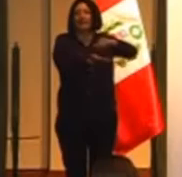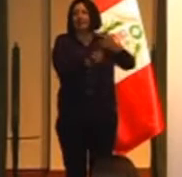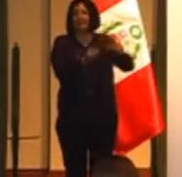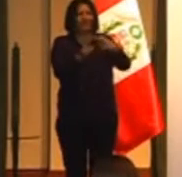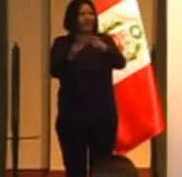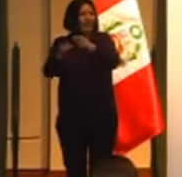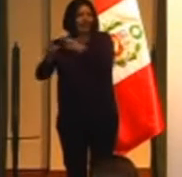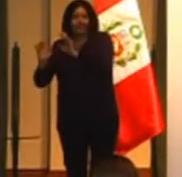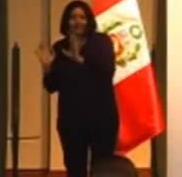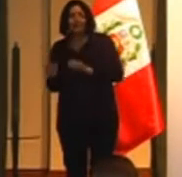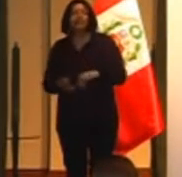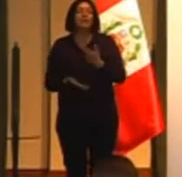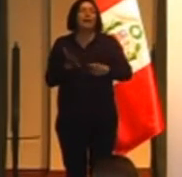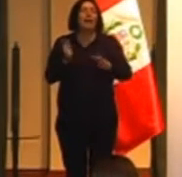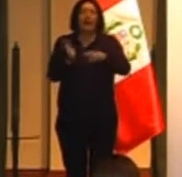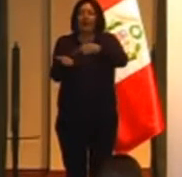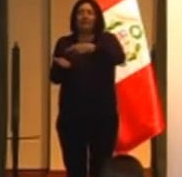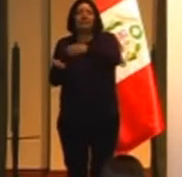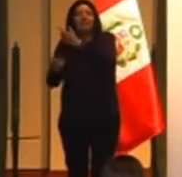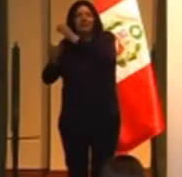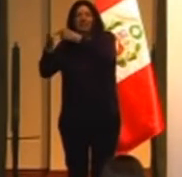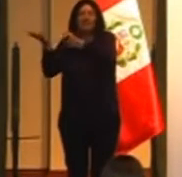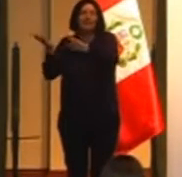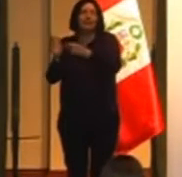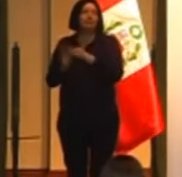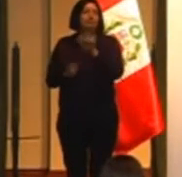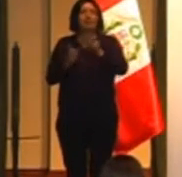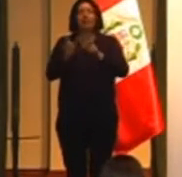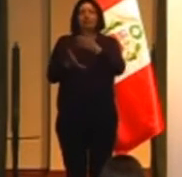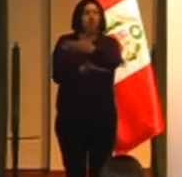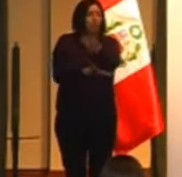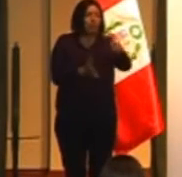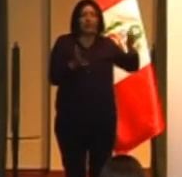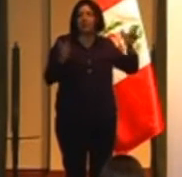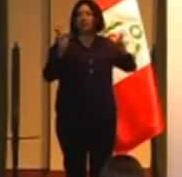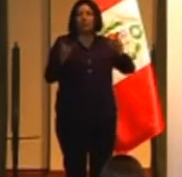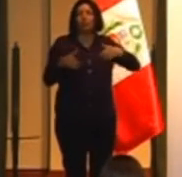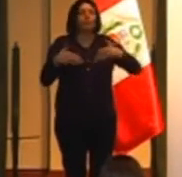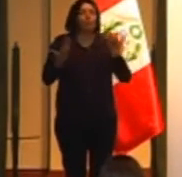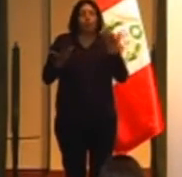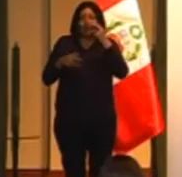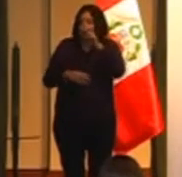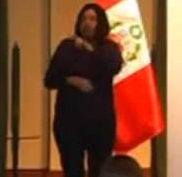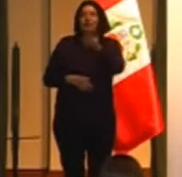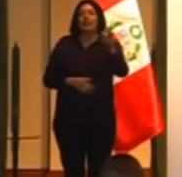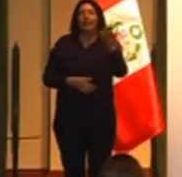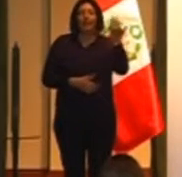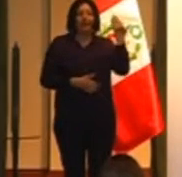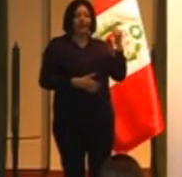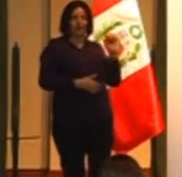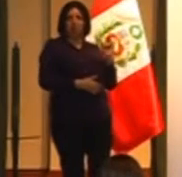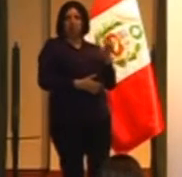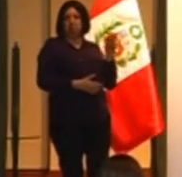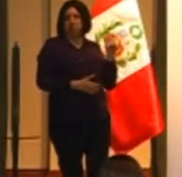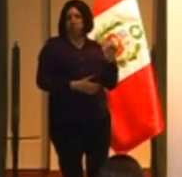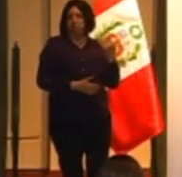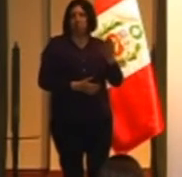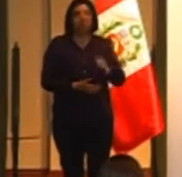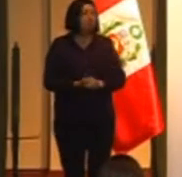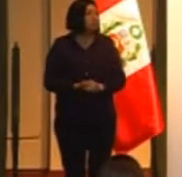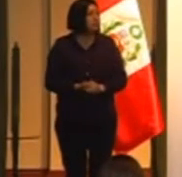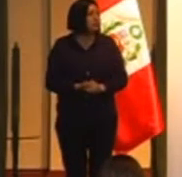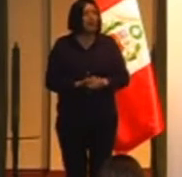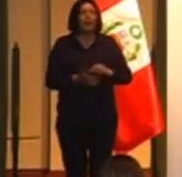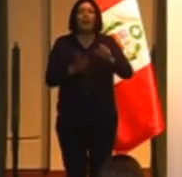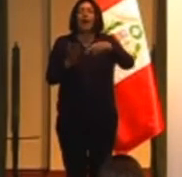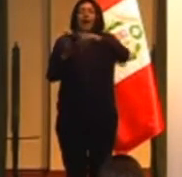y arte público, arte al alcance de cualquier persona. Hace poco tuvimos unas